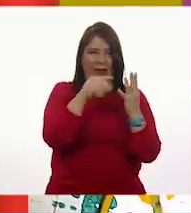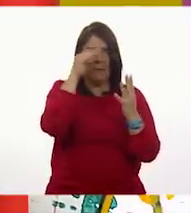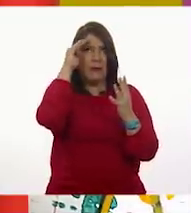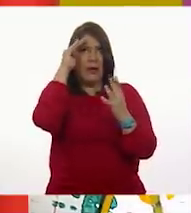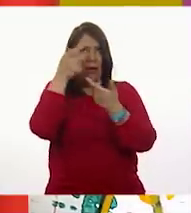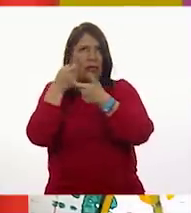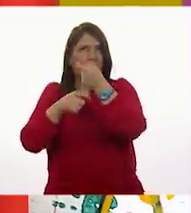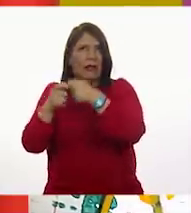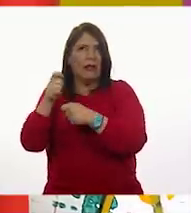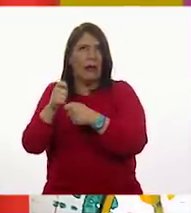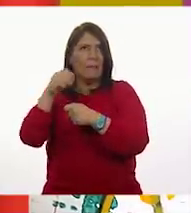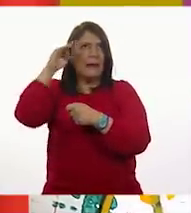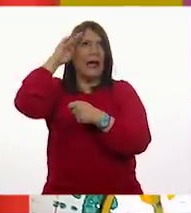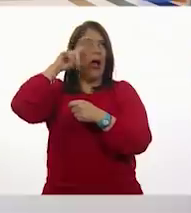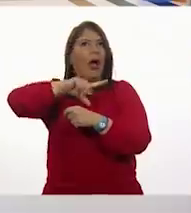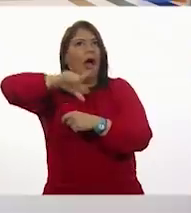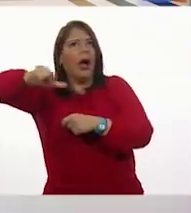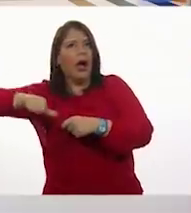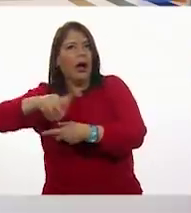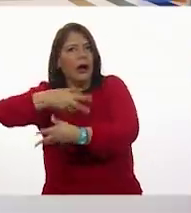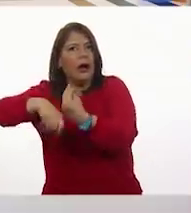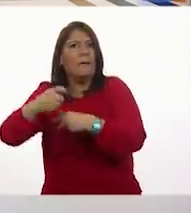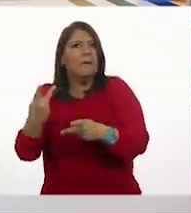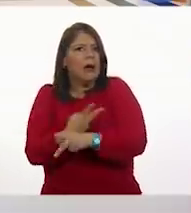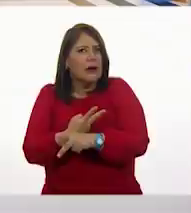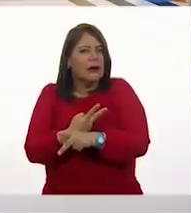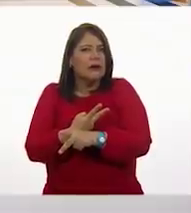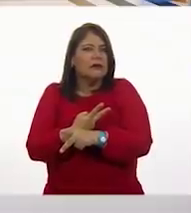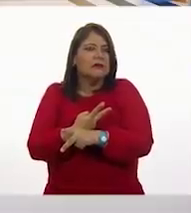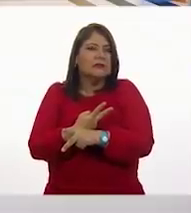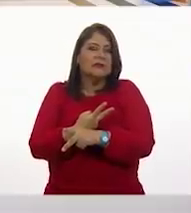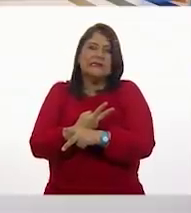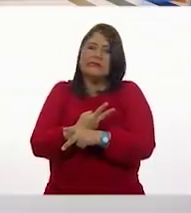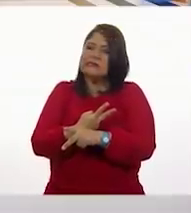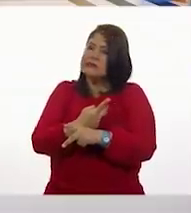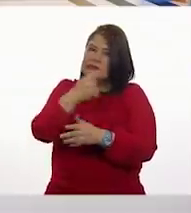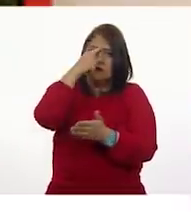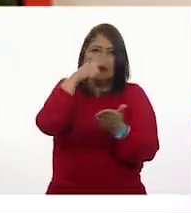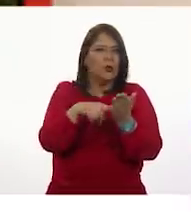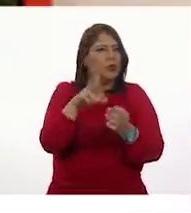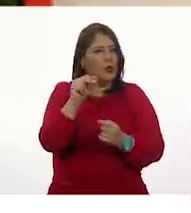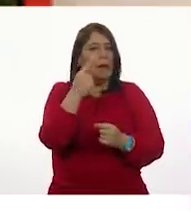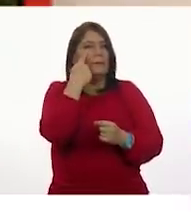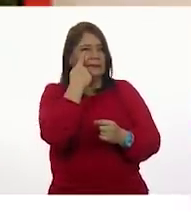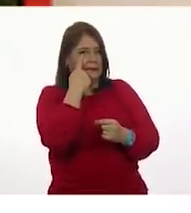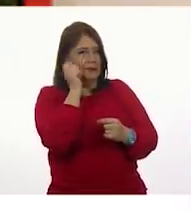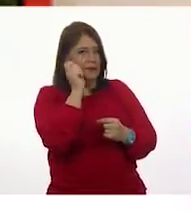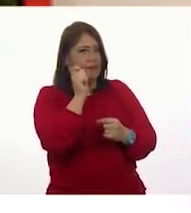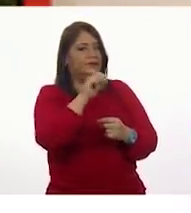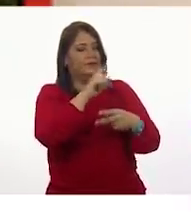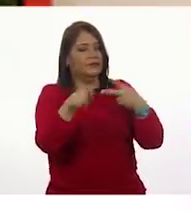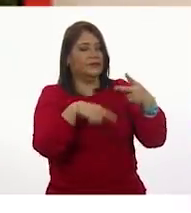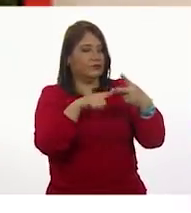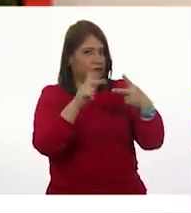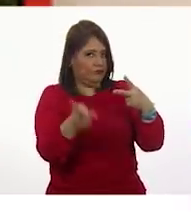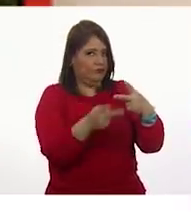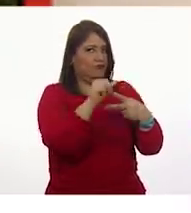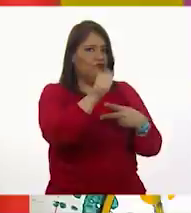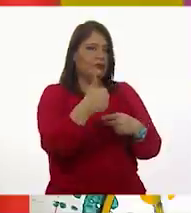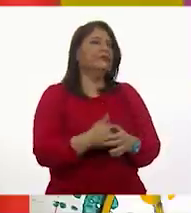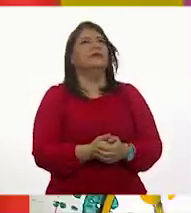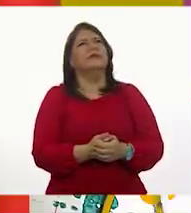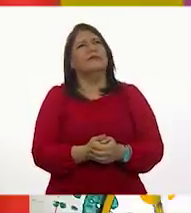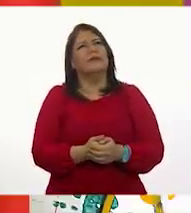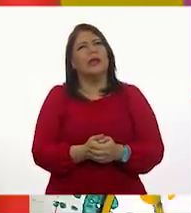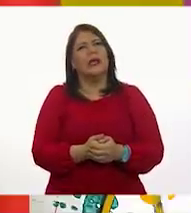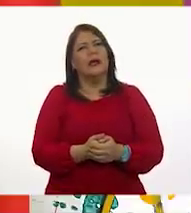de lo que hicieron? Yo creo que de... no. ¿No? Ahorita vamos a ver la siguiente pregunta, Panchito. ¿Qué tipo